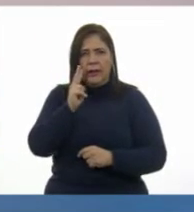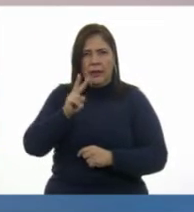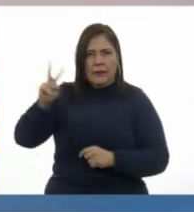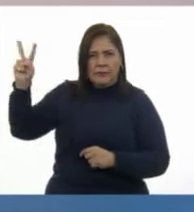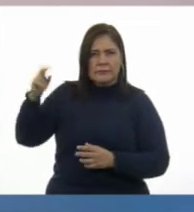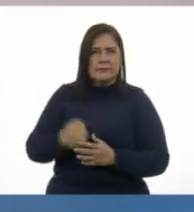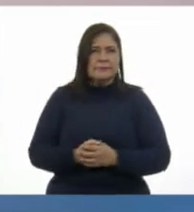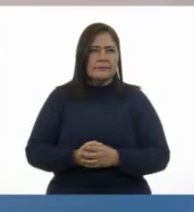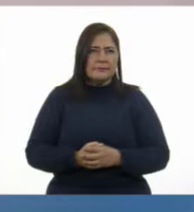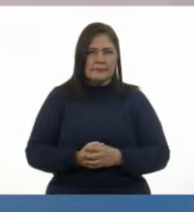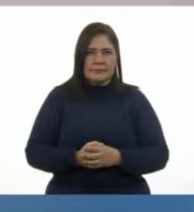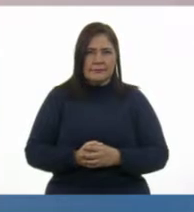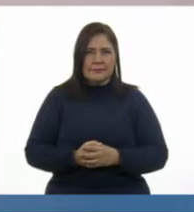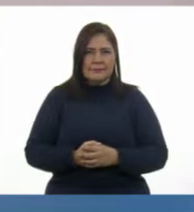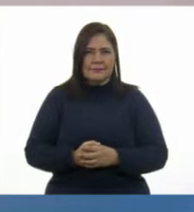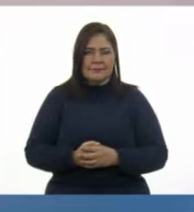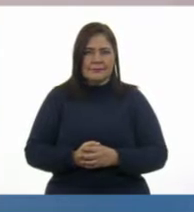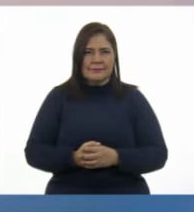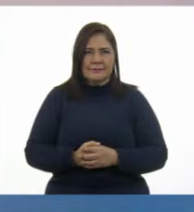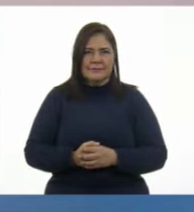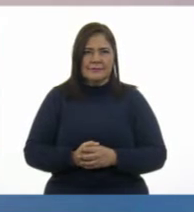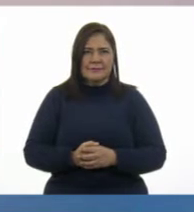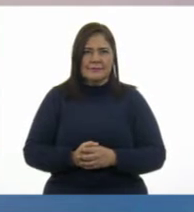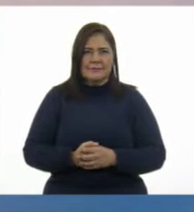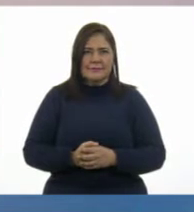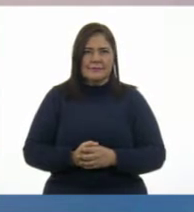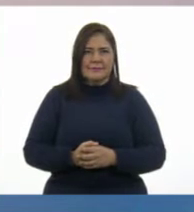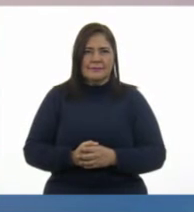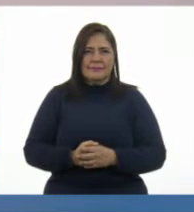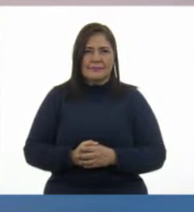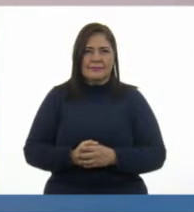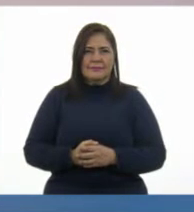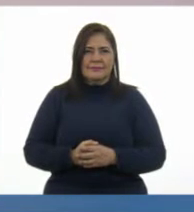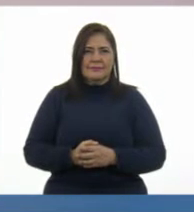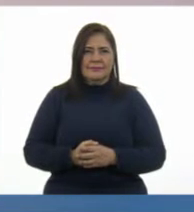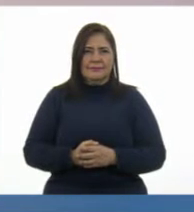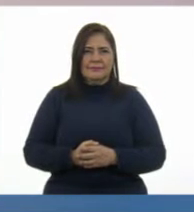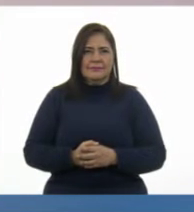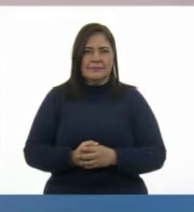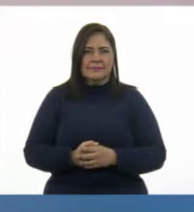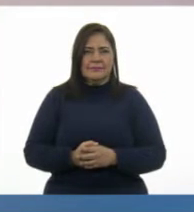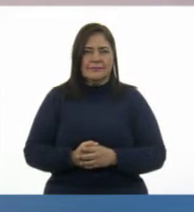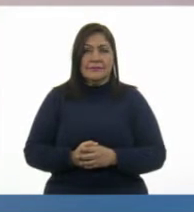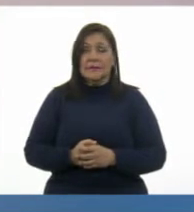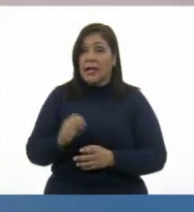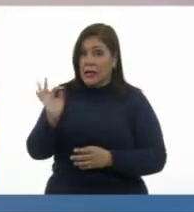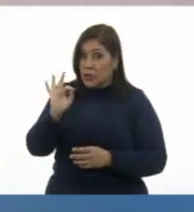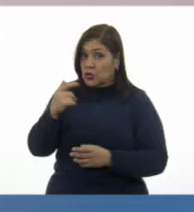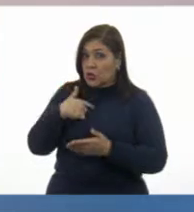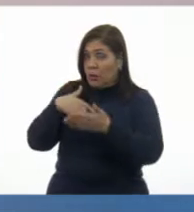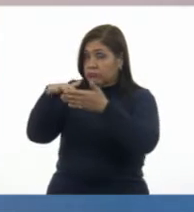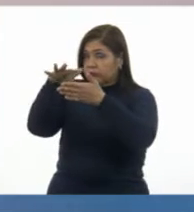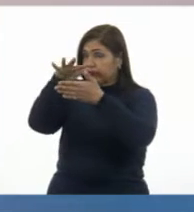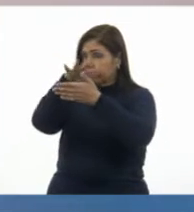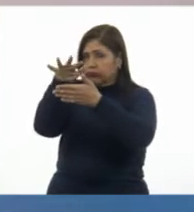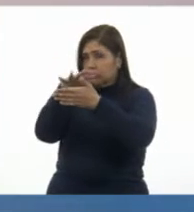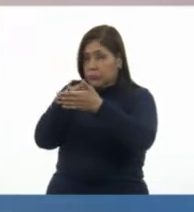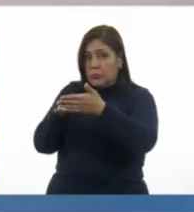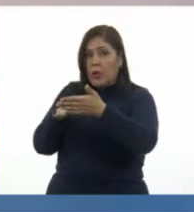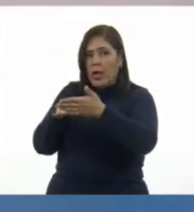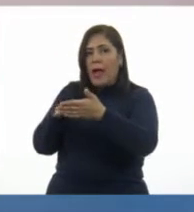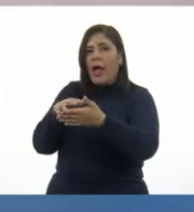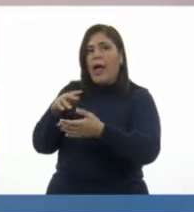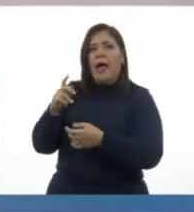te cabalak pimeli. Mitak pesca, Xchahuc. Si yo lo leo, ajá. Aquí